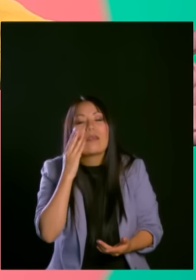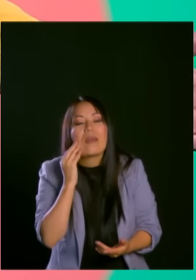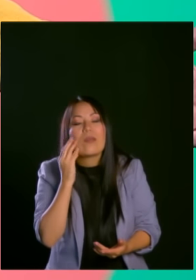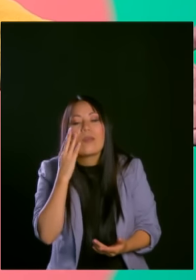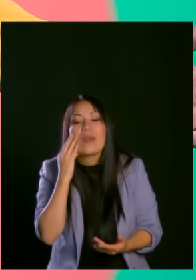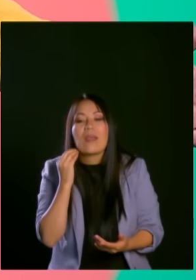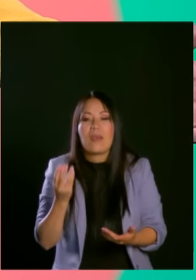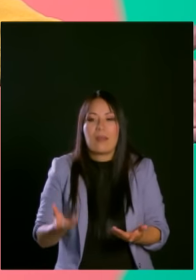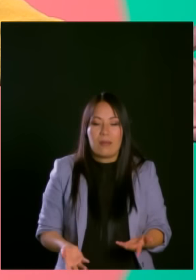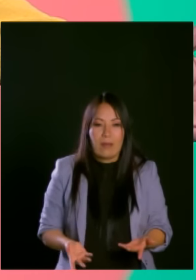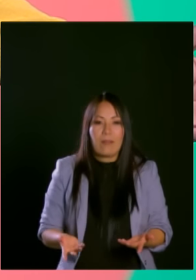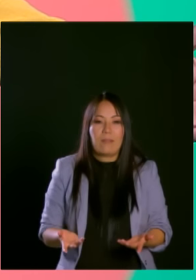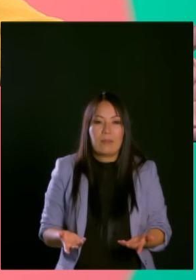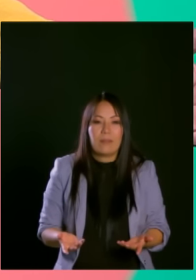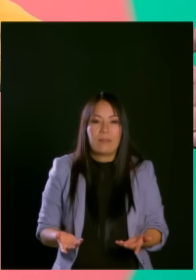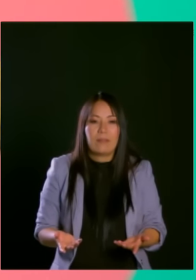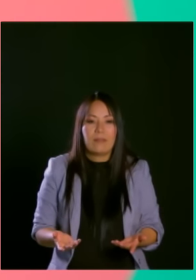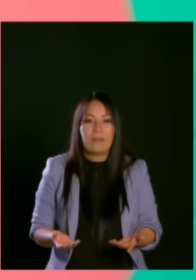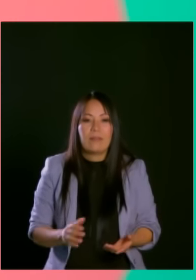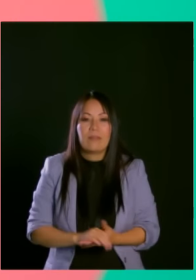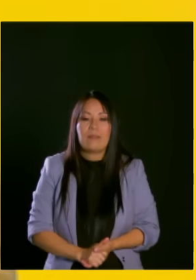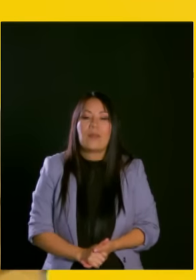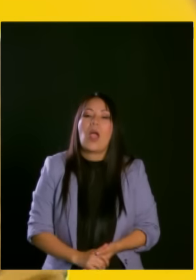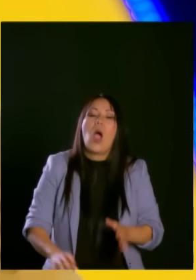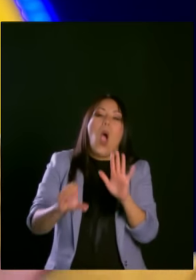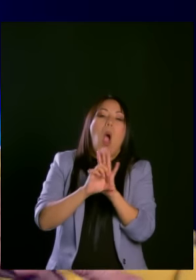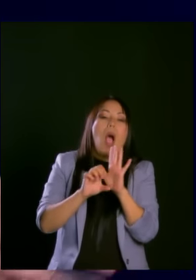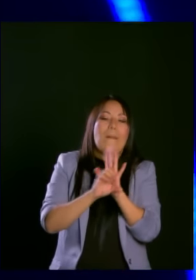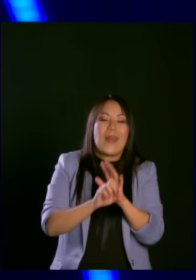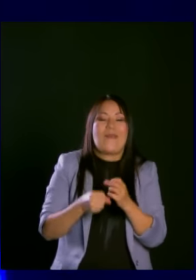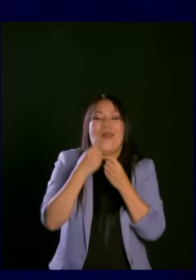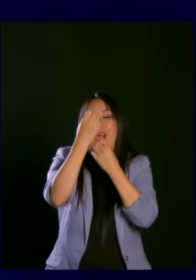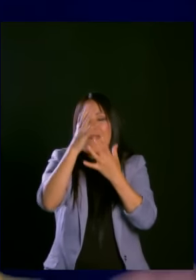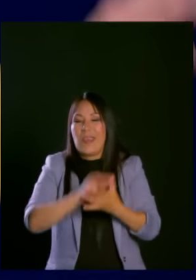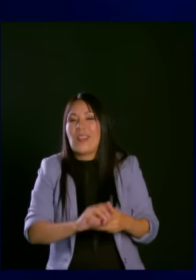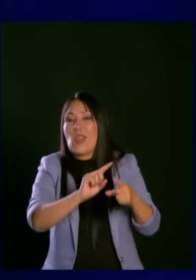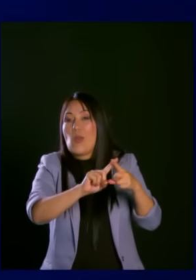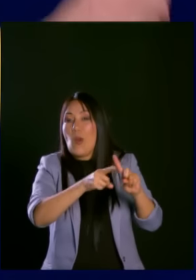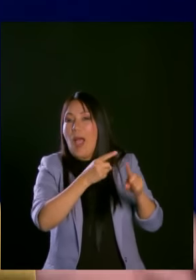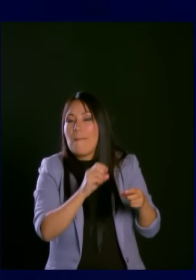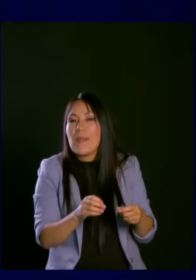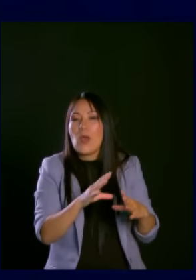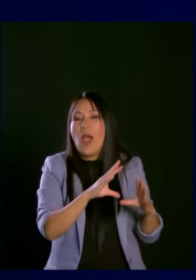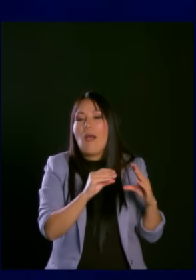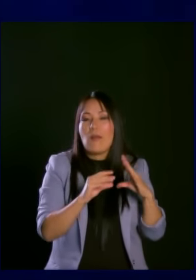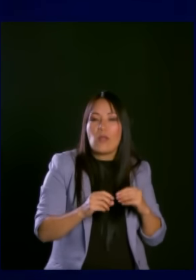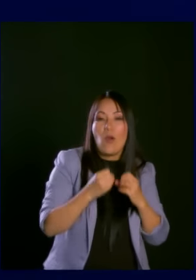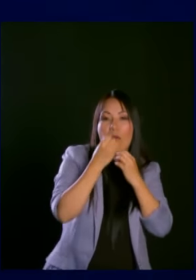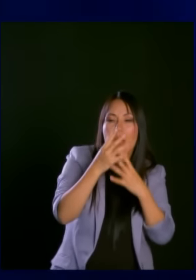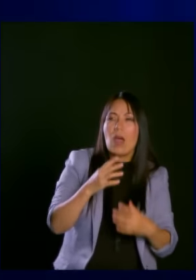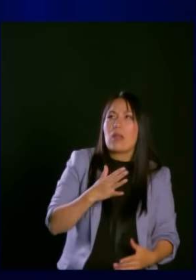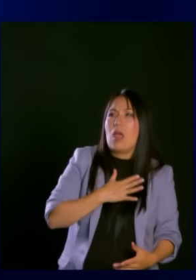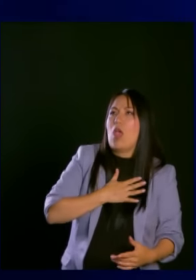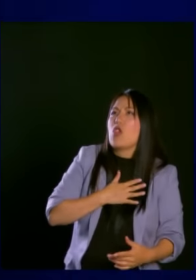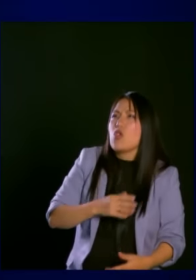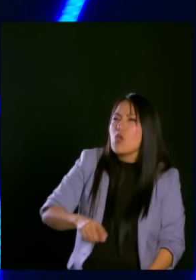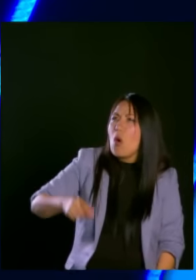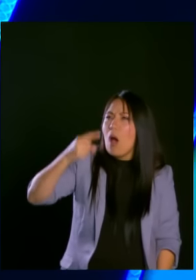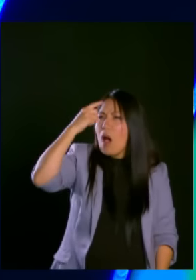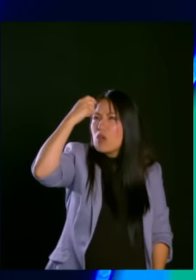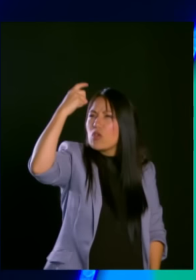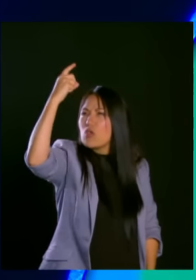no sé si me estoy explicando. O aquel que un día estábamos en grupo en casa y me dijo, mi sueño es este, voy a hacer un hospital de 15